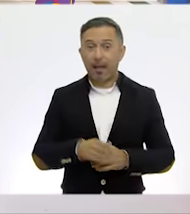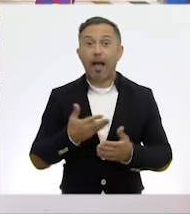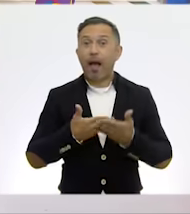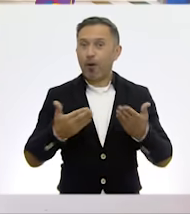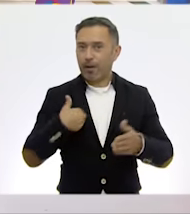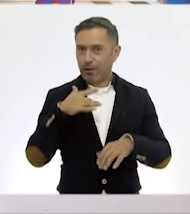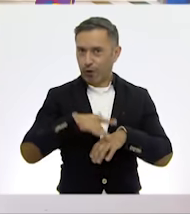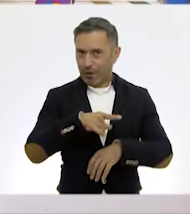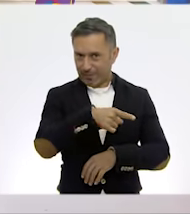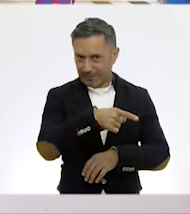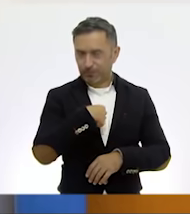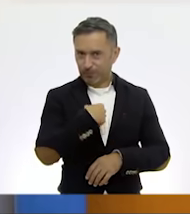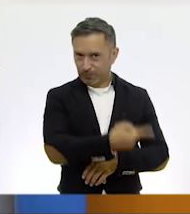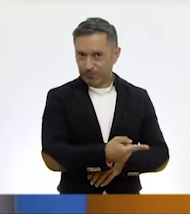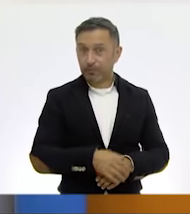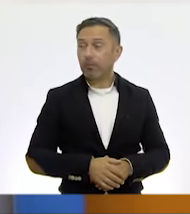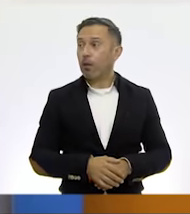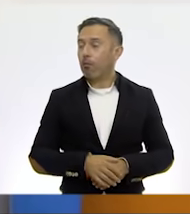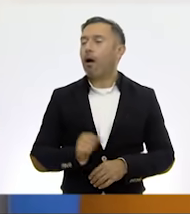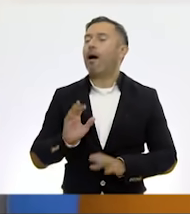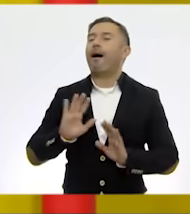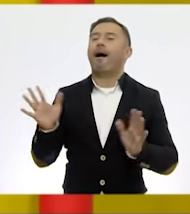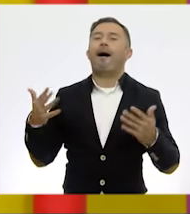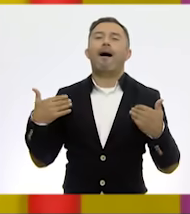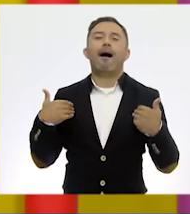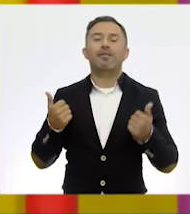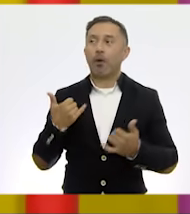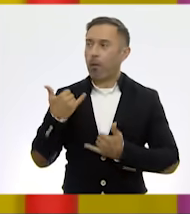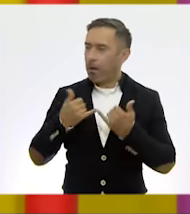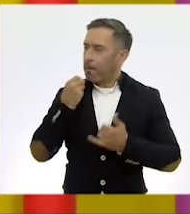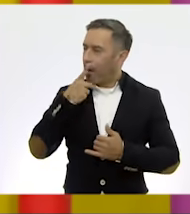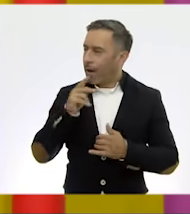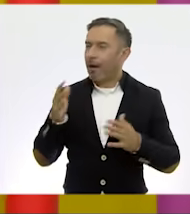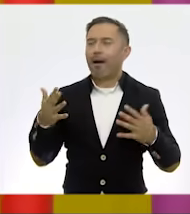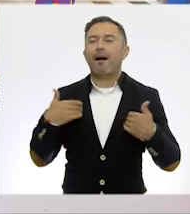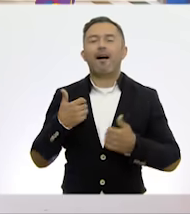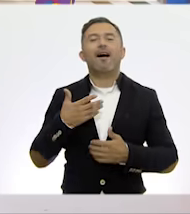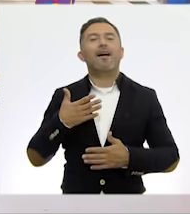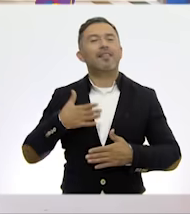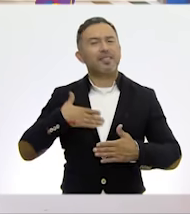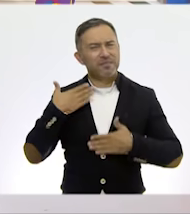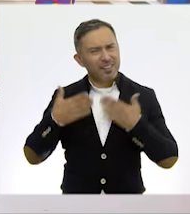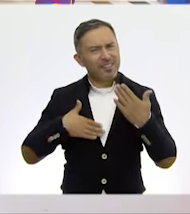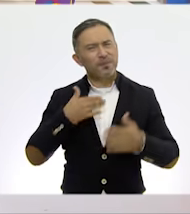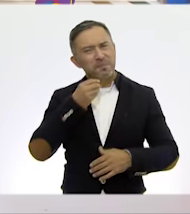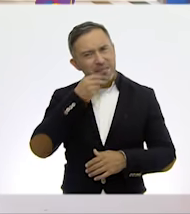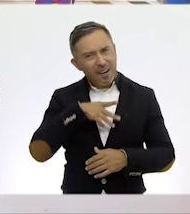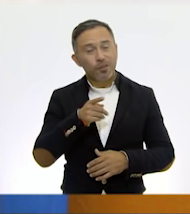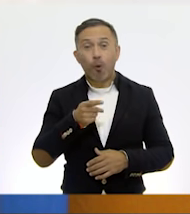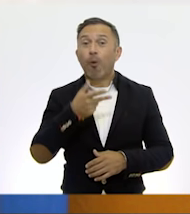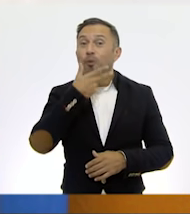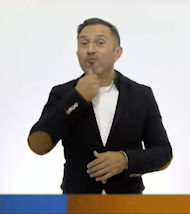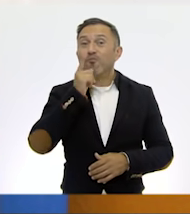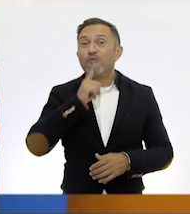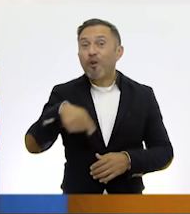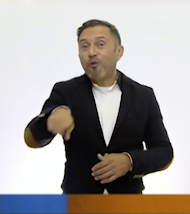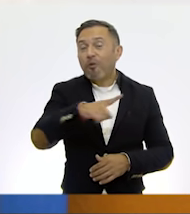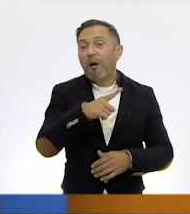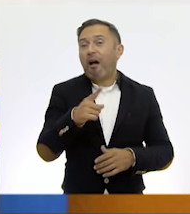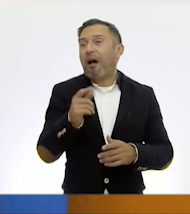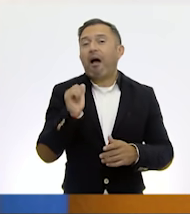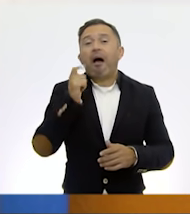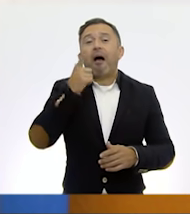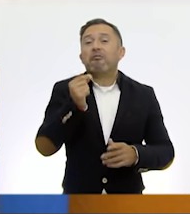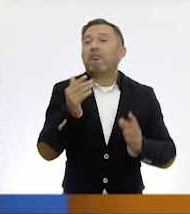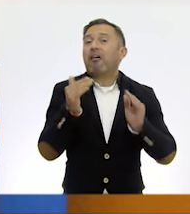Muy bien. Ya entendí cómo va el juego. Sí, está muy divertido. Pongan atención, niñas Y pueden jugarlo, las niñas y los niños, con cualquier objeto que tengan en casa, con